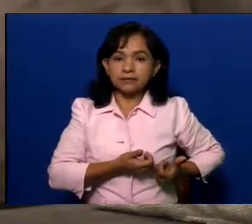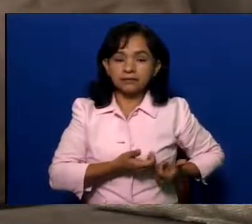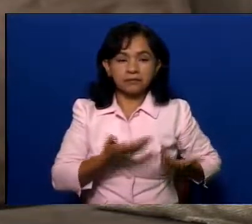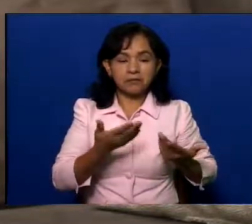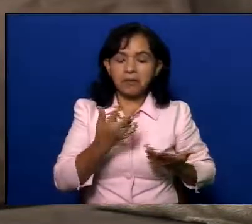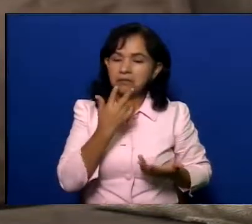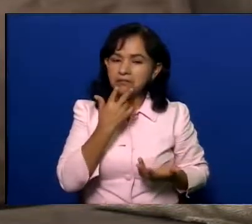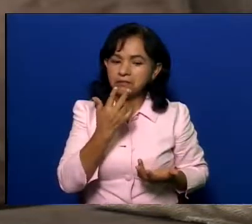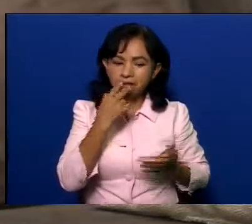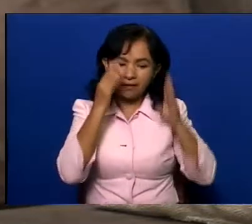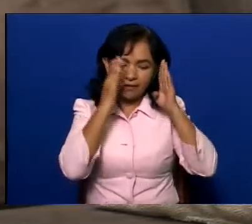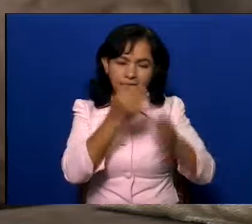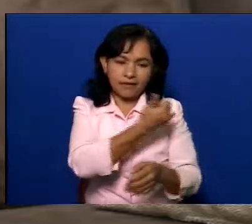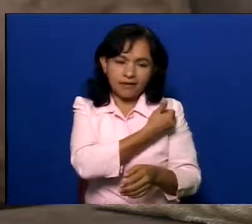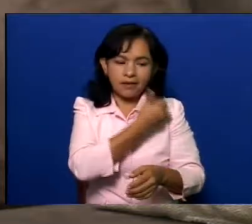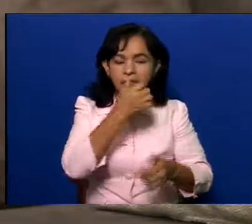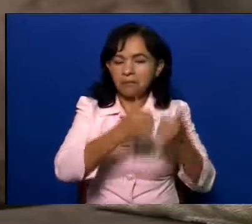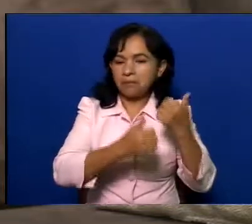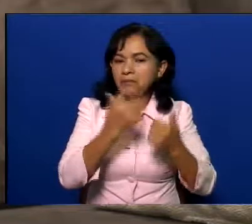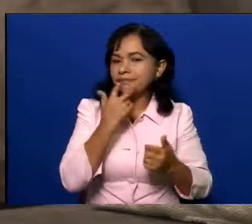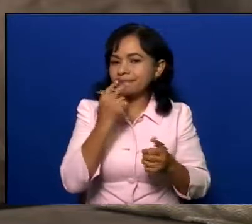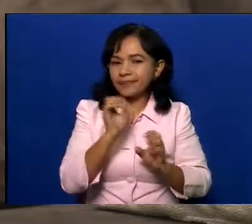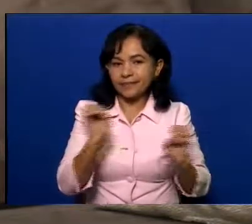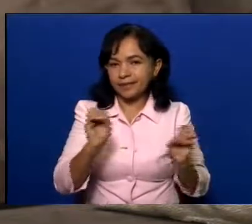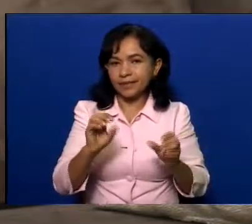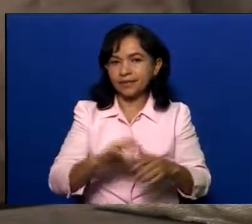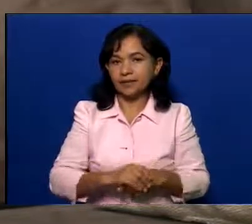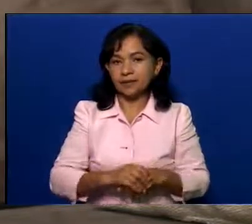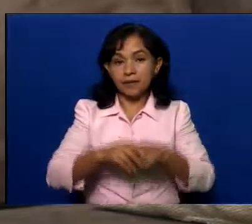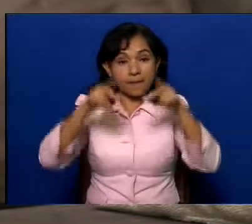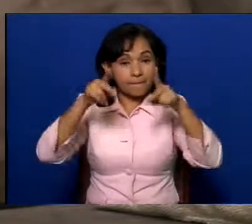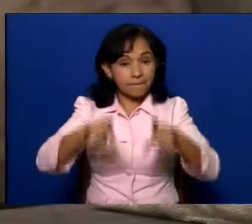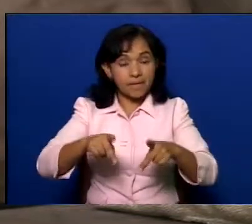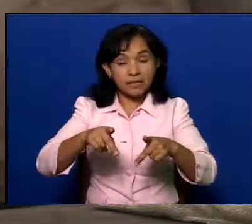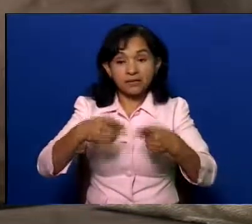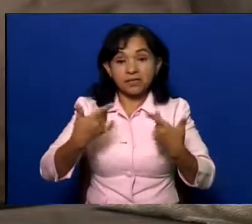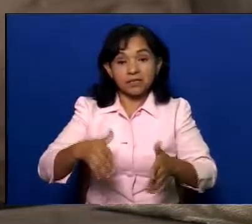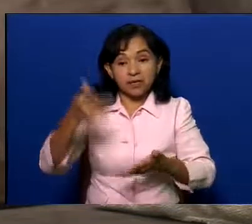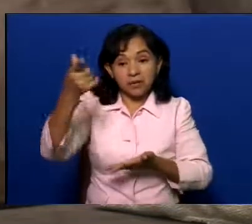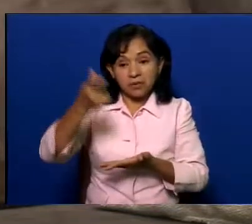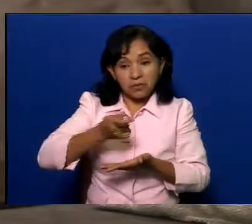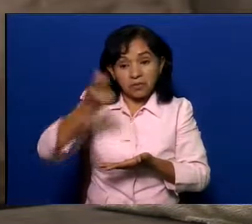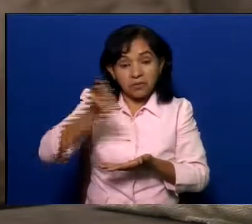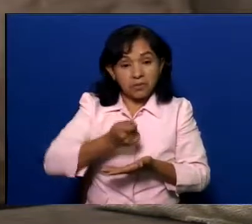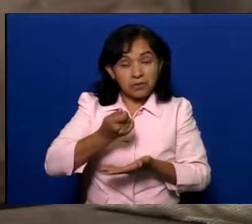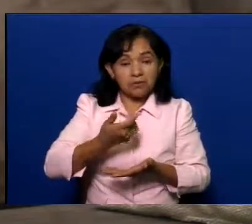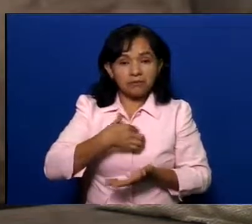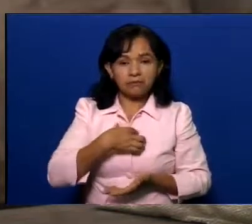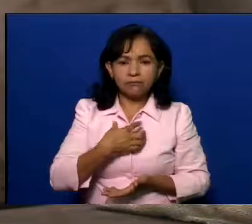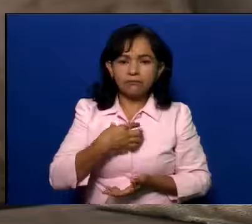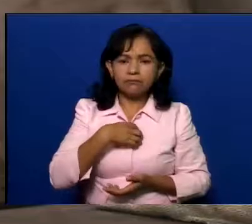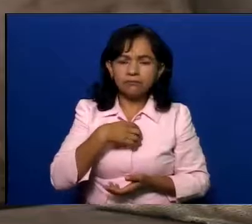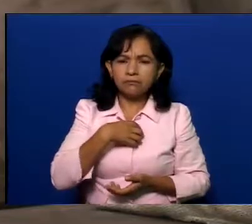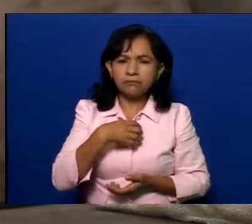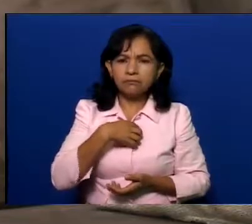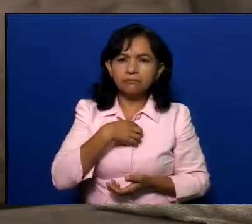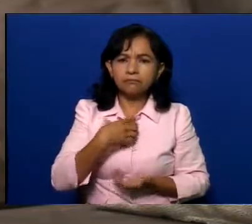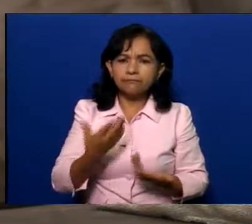la aparición. Pero bueno, en la consulta es donde se busca, a través del interrogatorio al